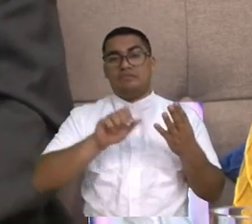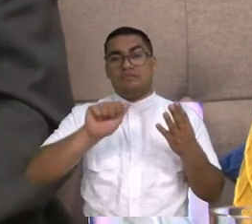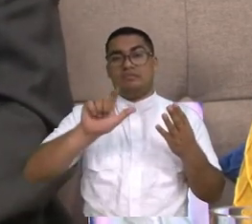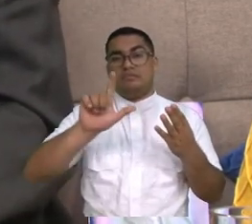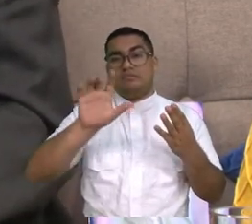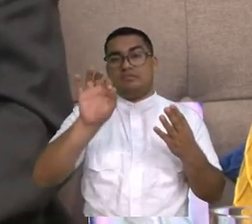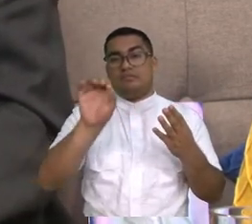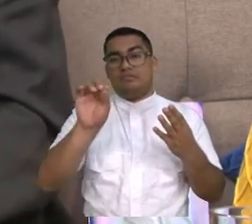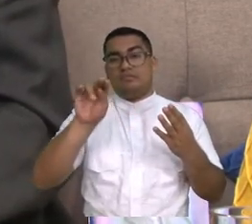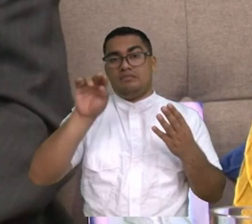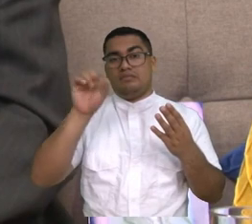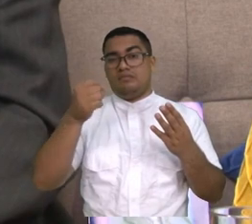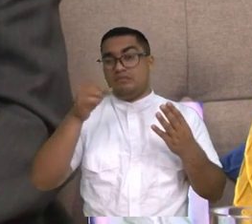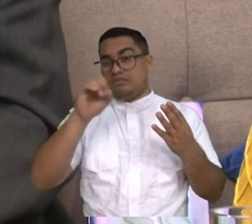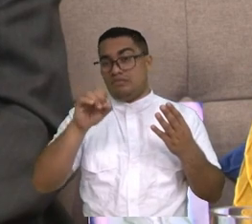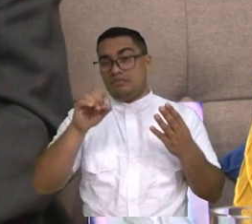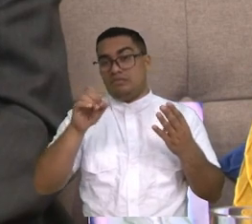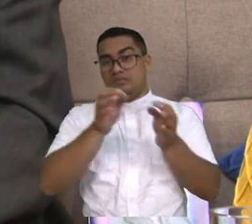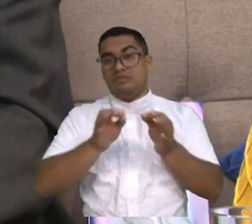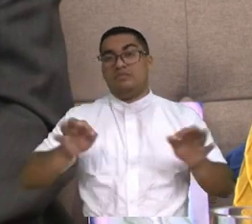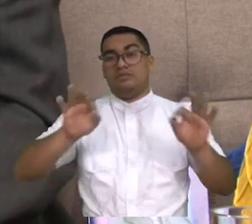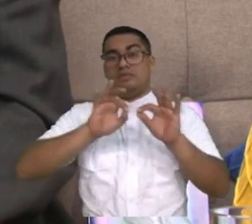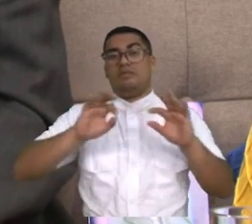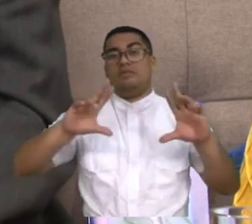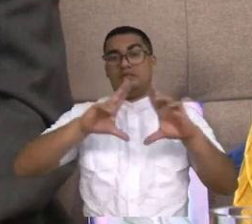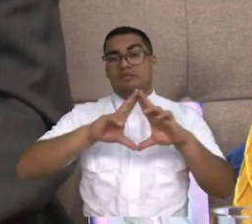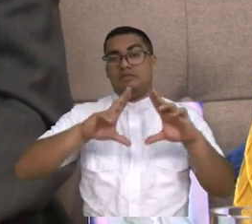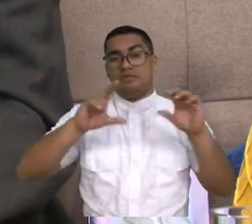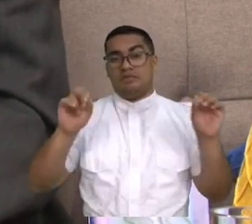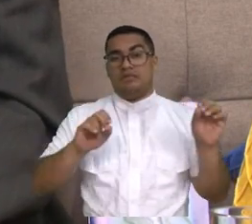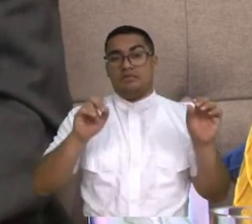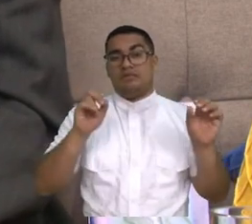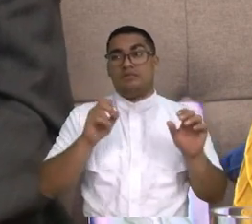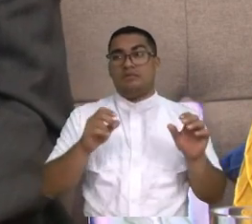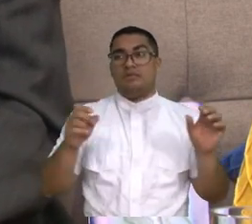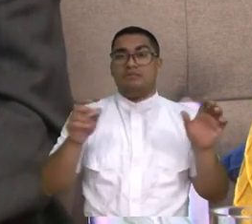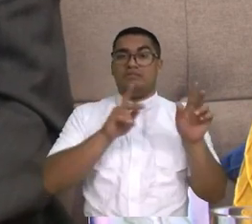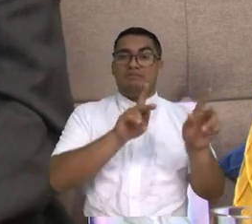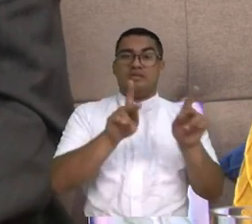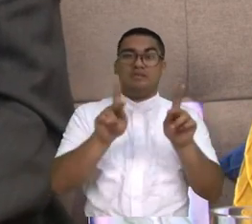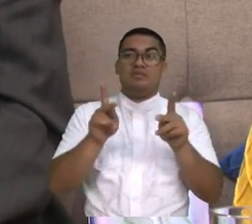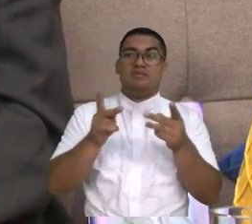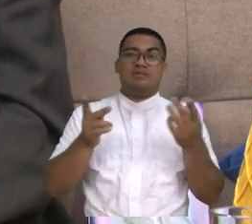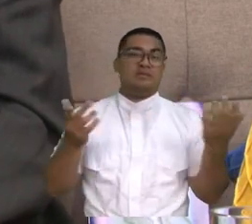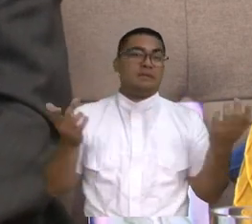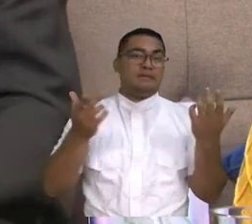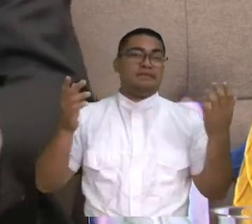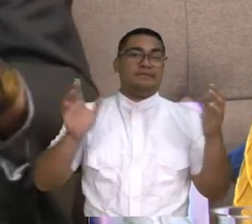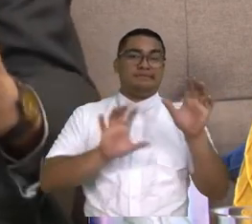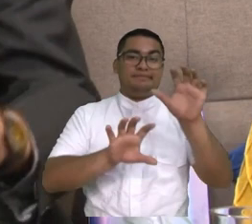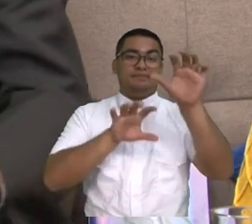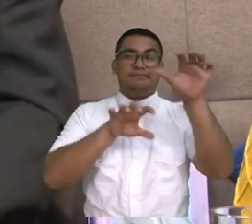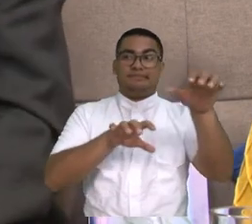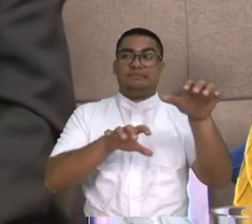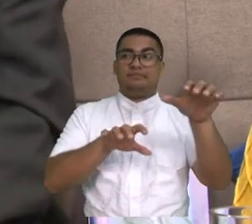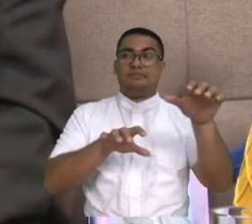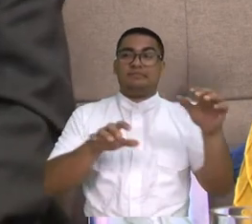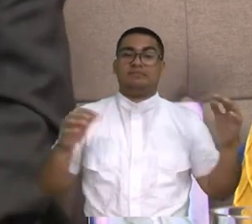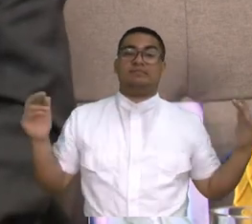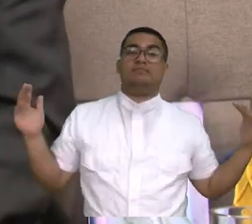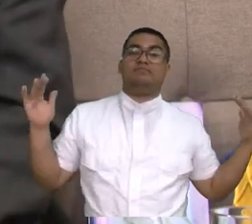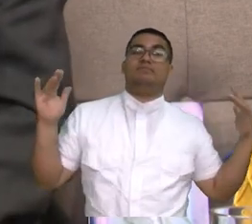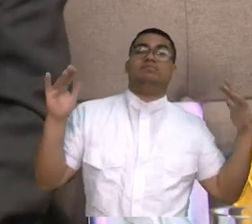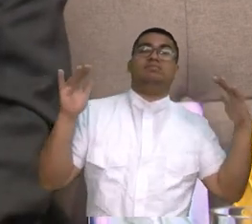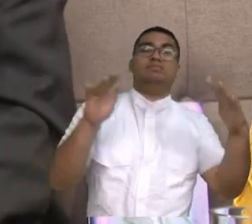los filólogos más importantes que ha tenido Nicaragua, okay, y personas de élite de León, que en ese momento estaban